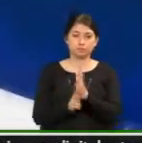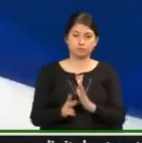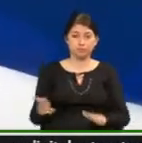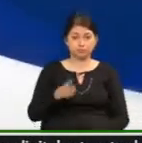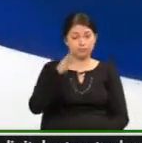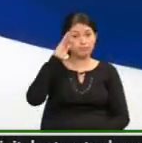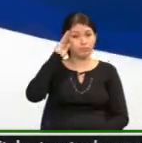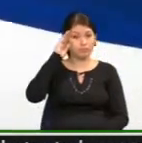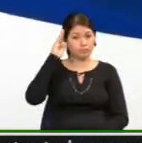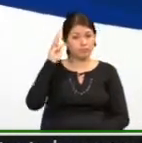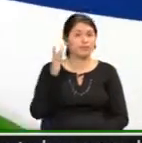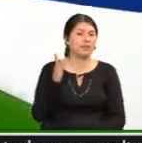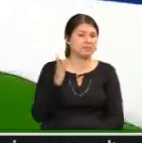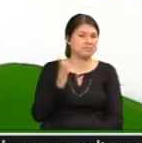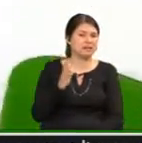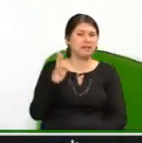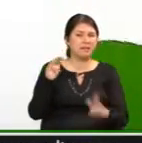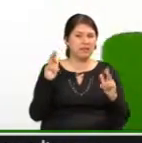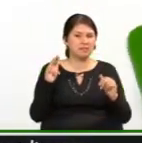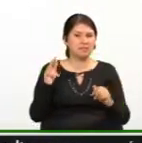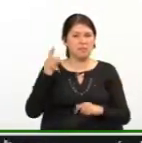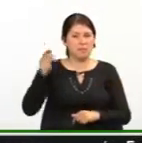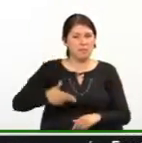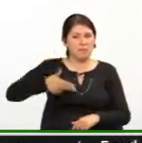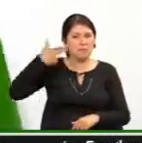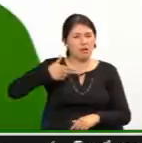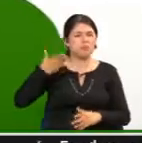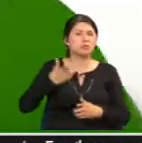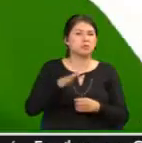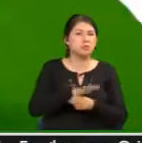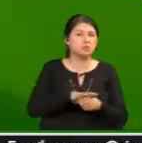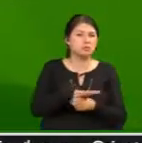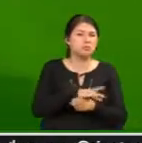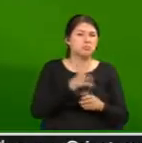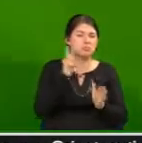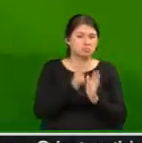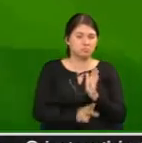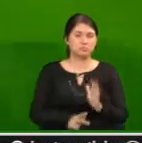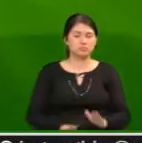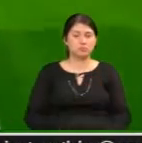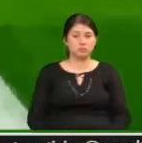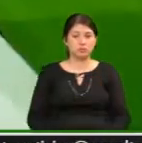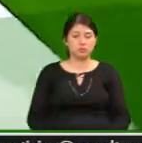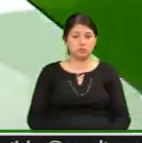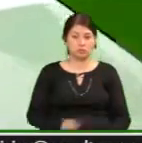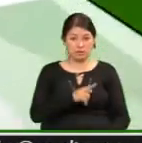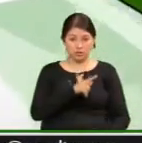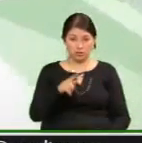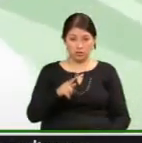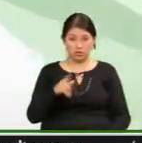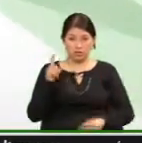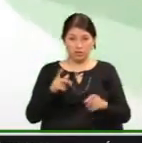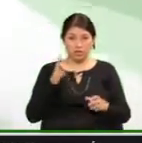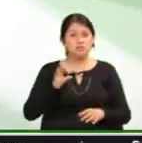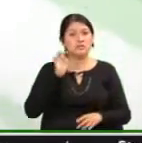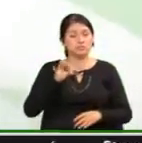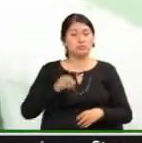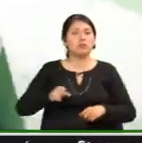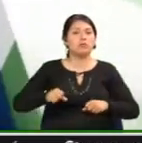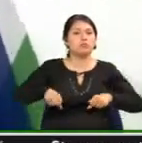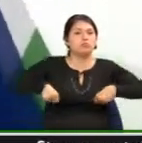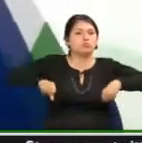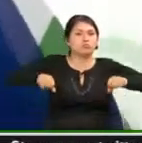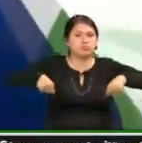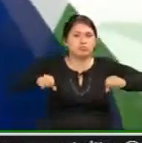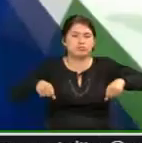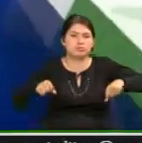La policía descarta que se trate de un sicariato por las condiciones del homicidio, al considerar que los criminales siempre se movilizan